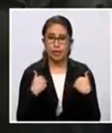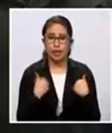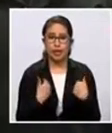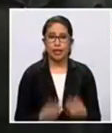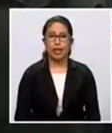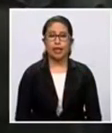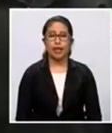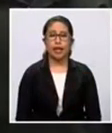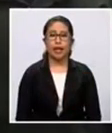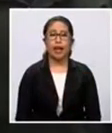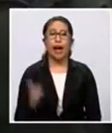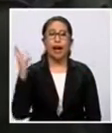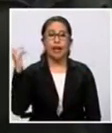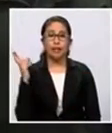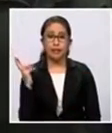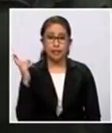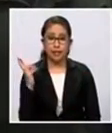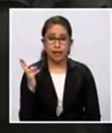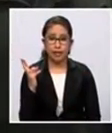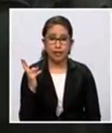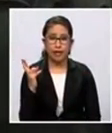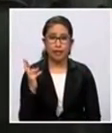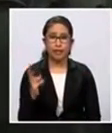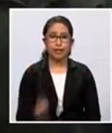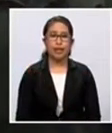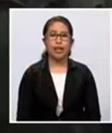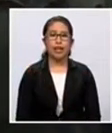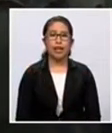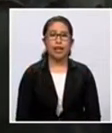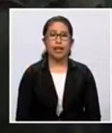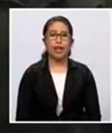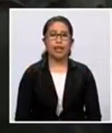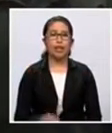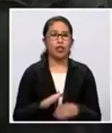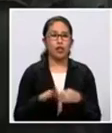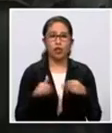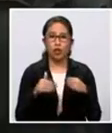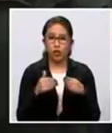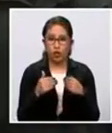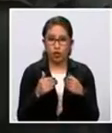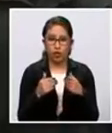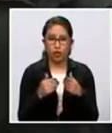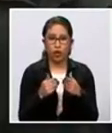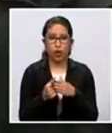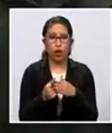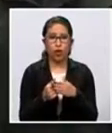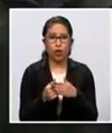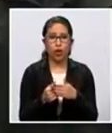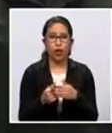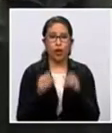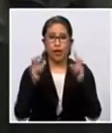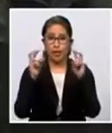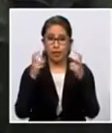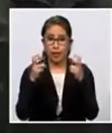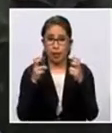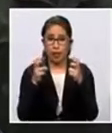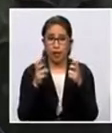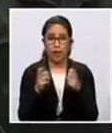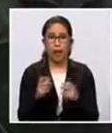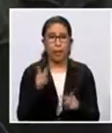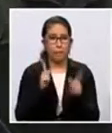de jubilación, invalidez, viudez o lo que es el tema de pago de